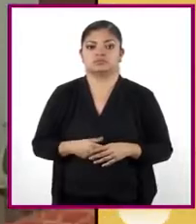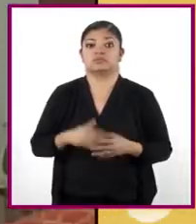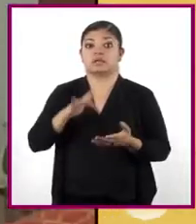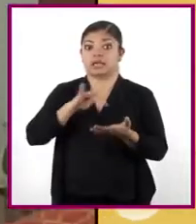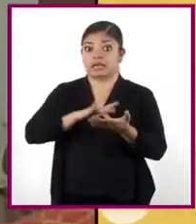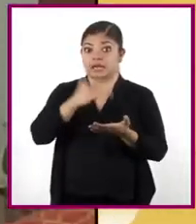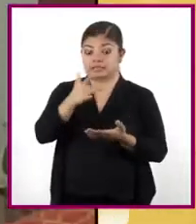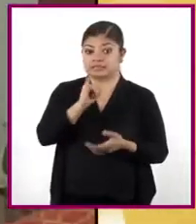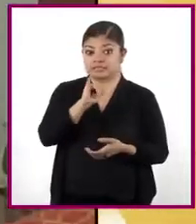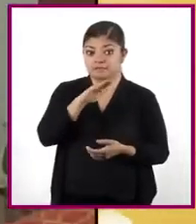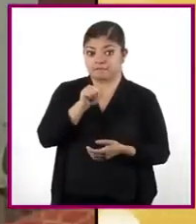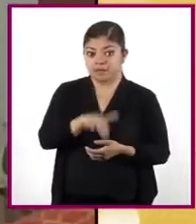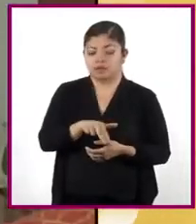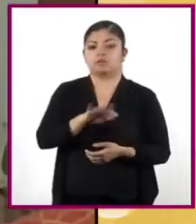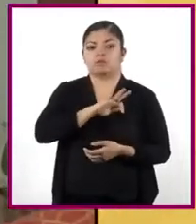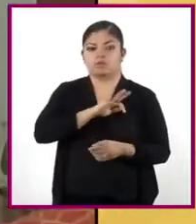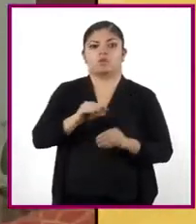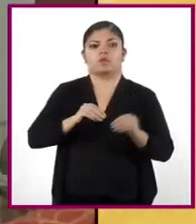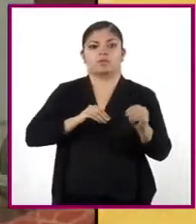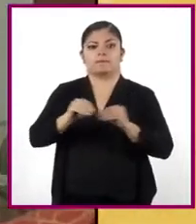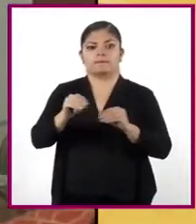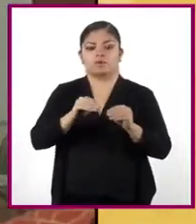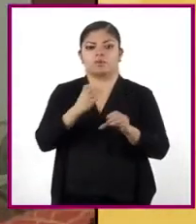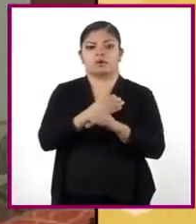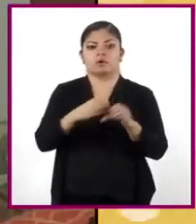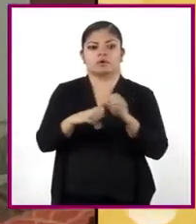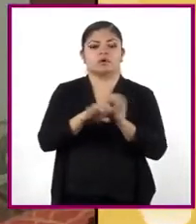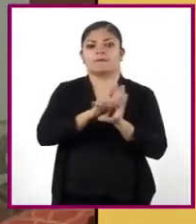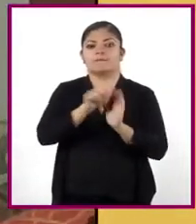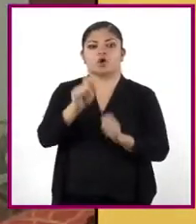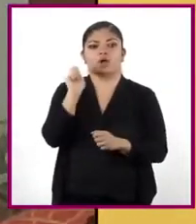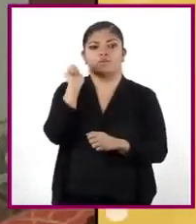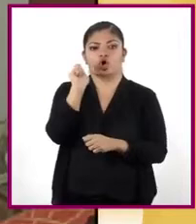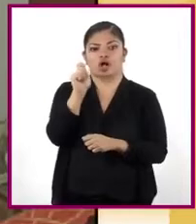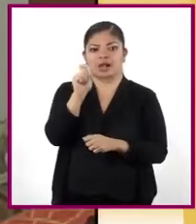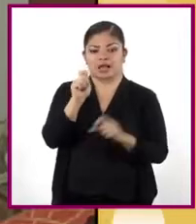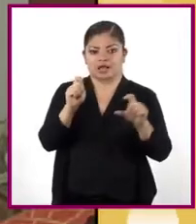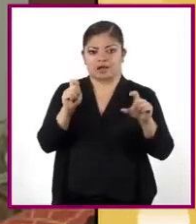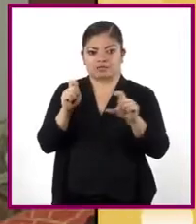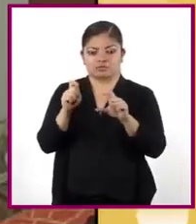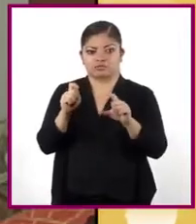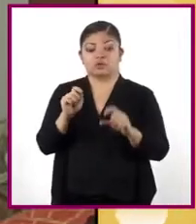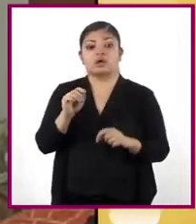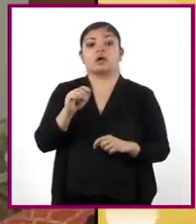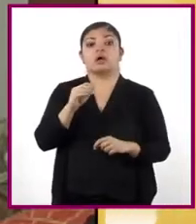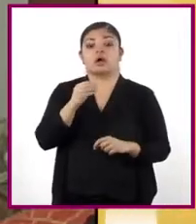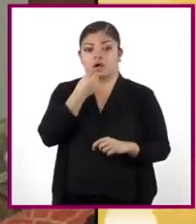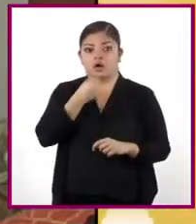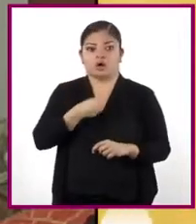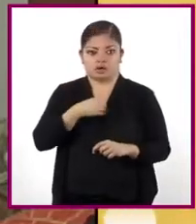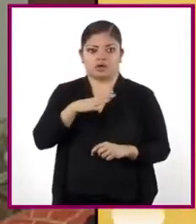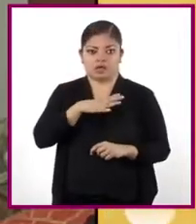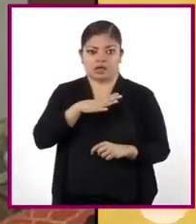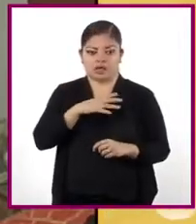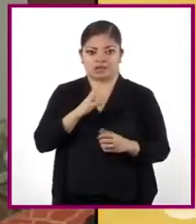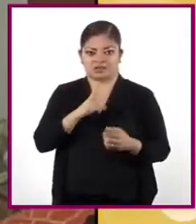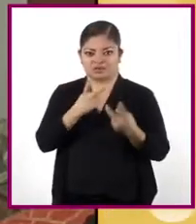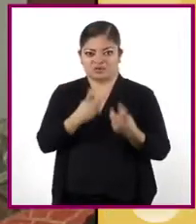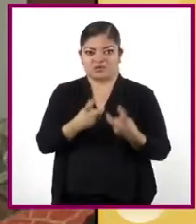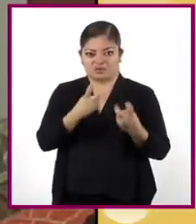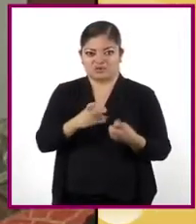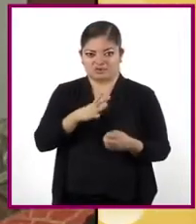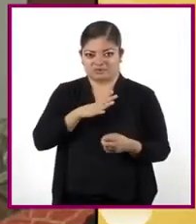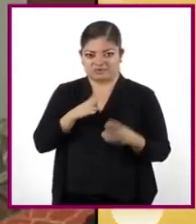Gracias a un imán se pueden mover objetos como algunos clavos, incluso aunque exista algún material que interfiera en